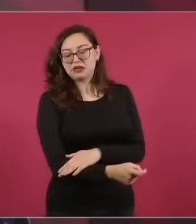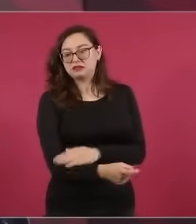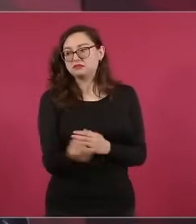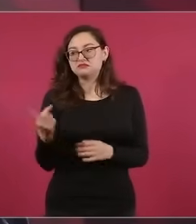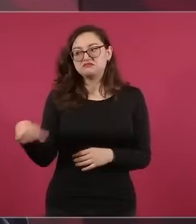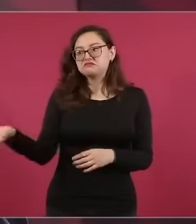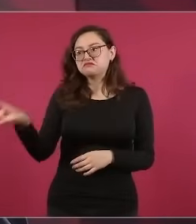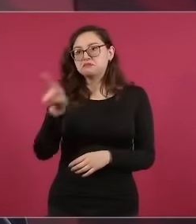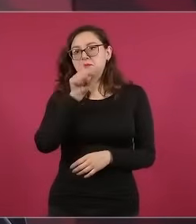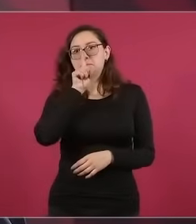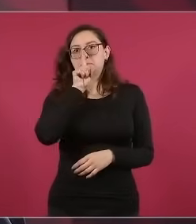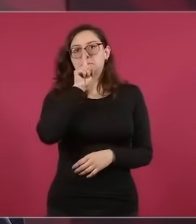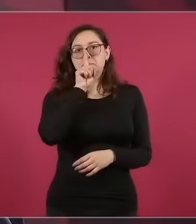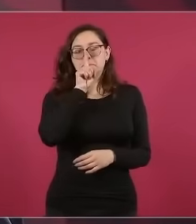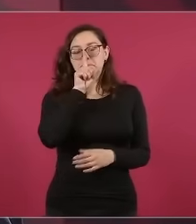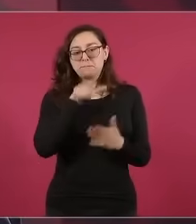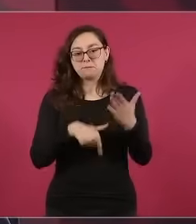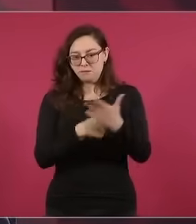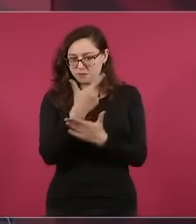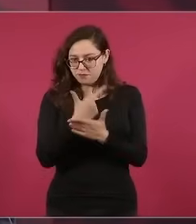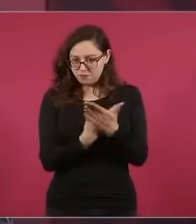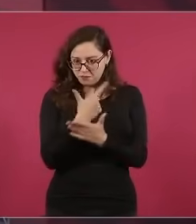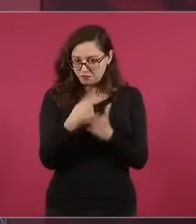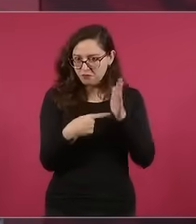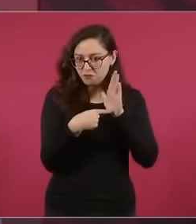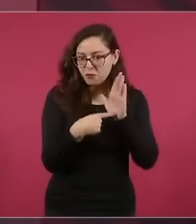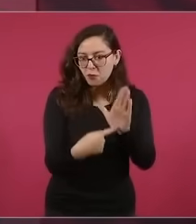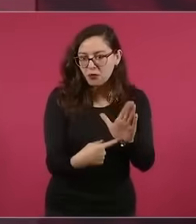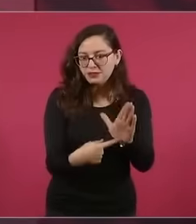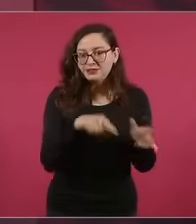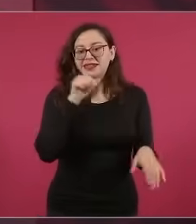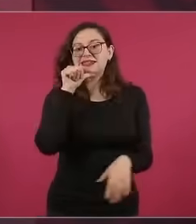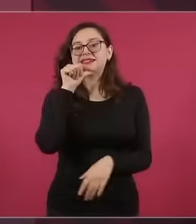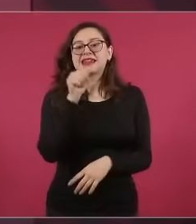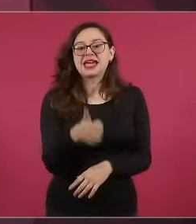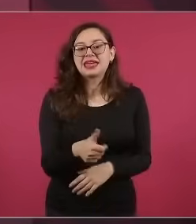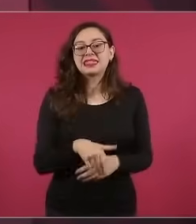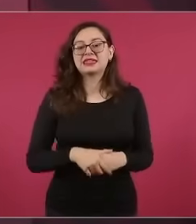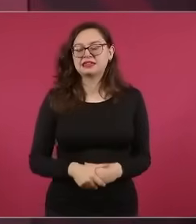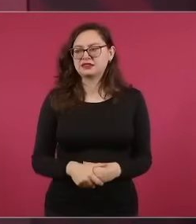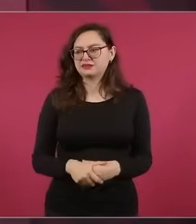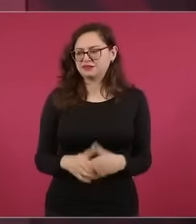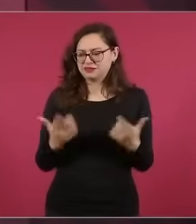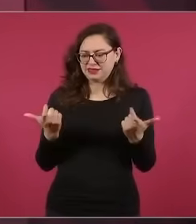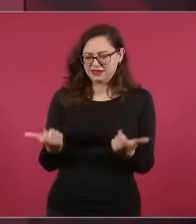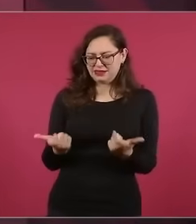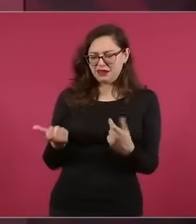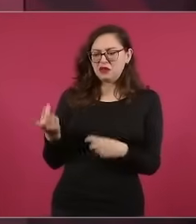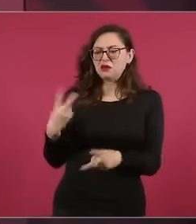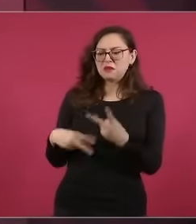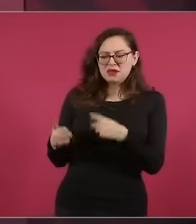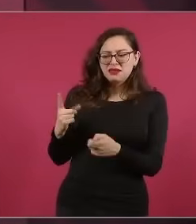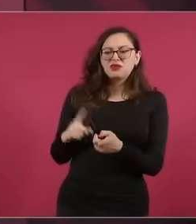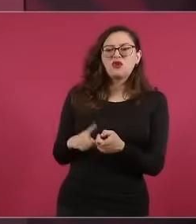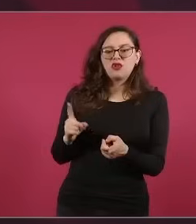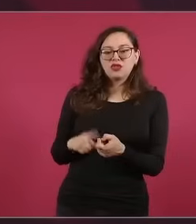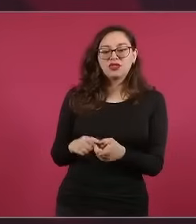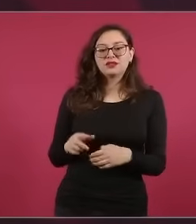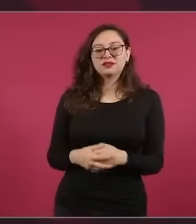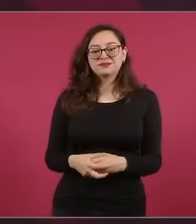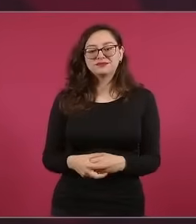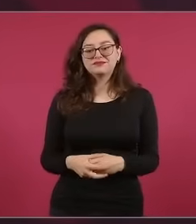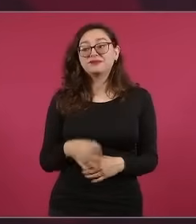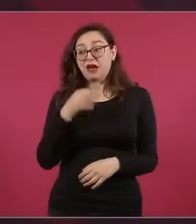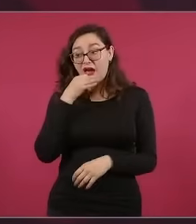¿Y de dónde? mañana o pasado